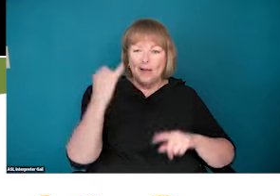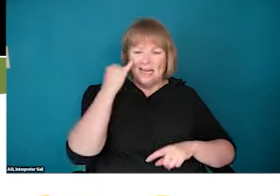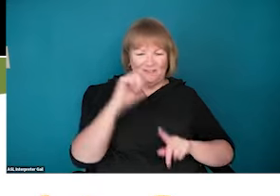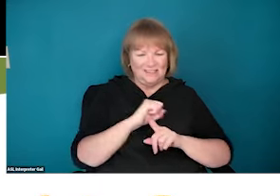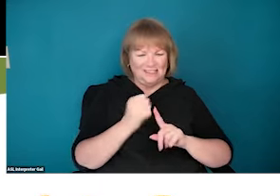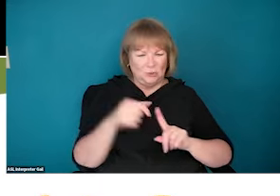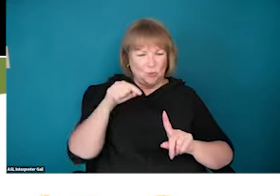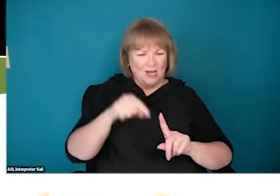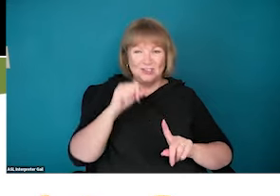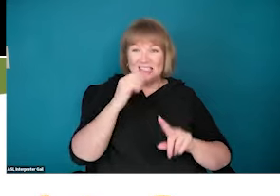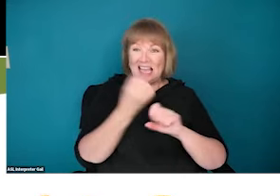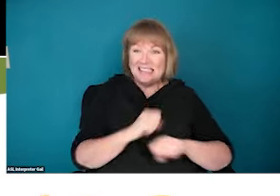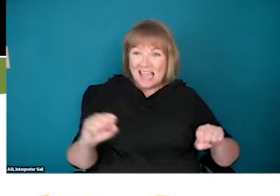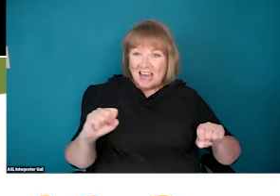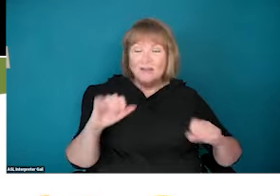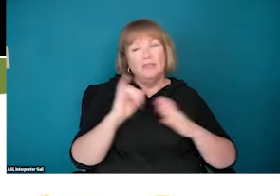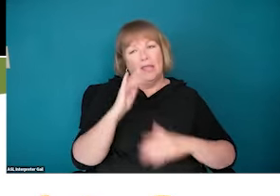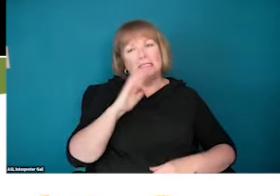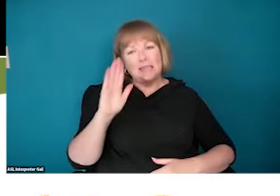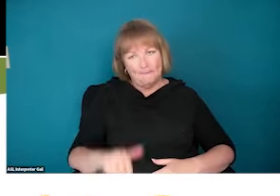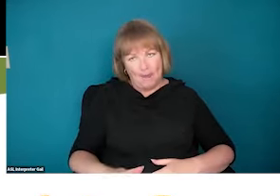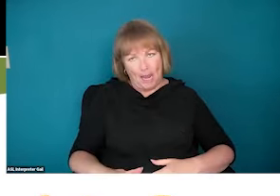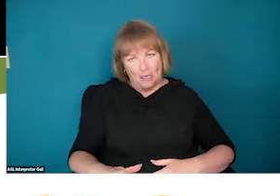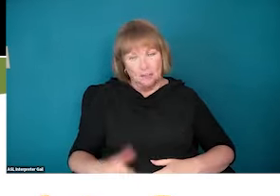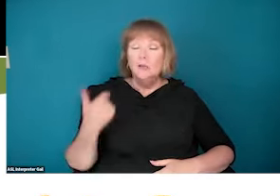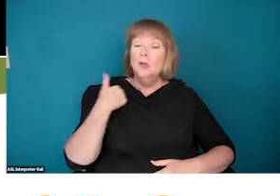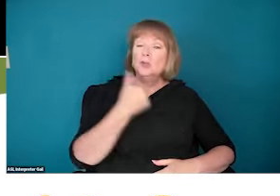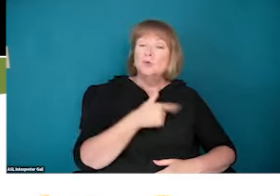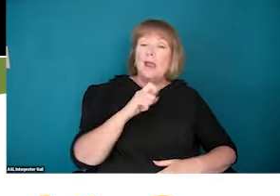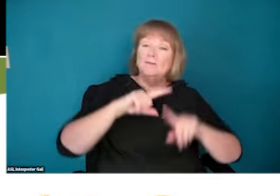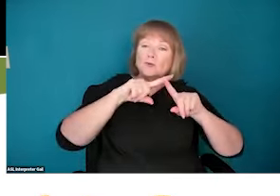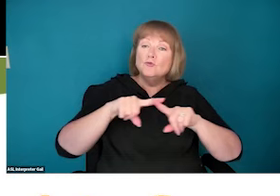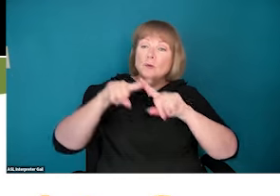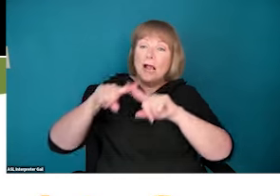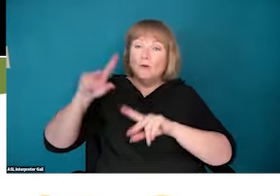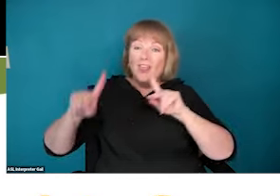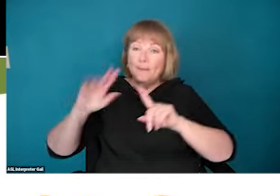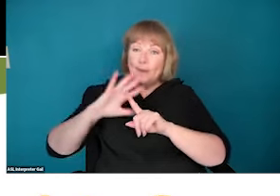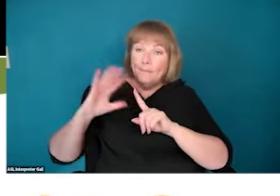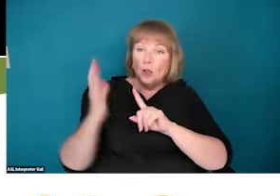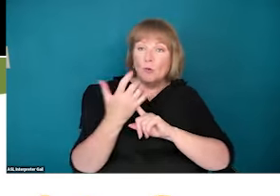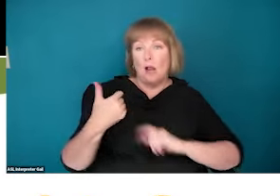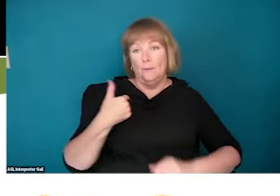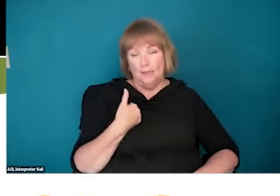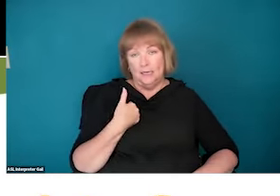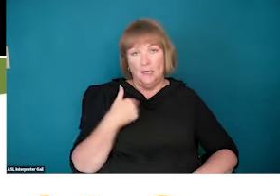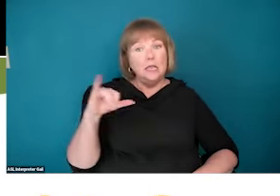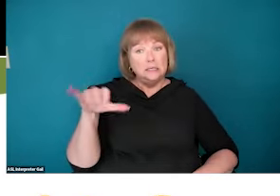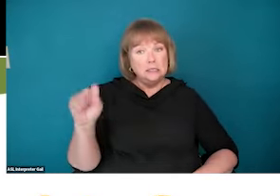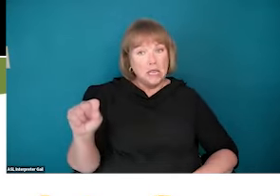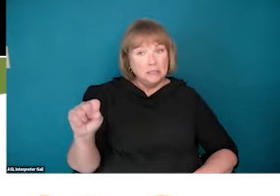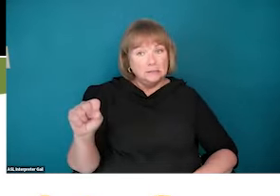yo creo que si yo me enfrento a situaciones que son de que amenazan mi seguridad, yo lo